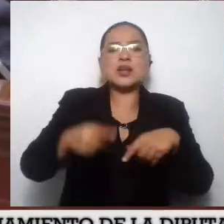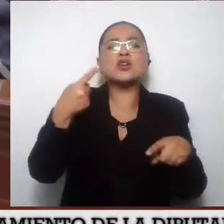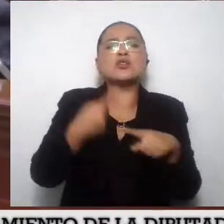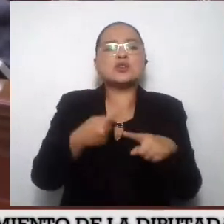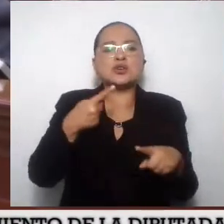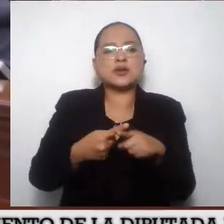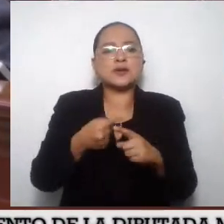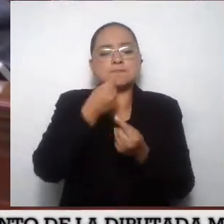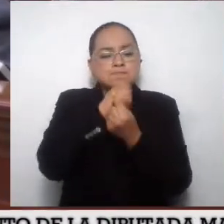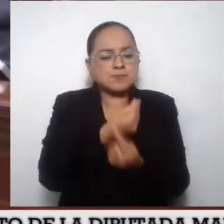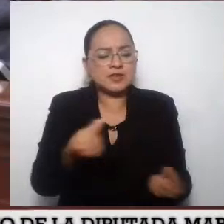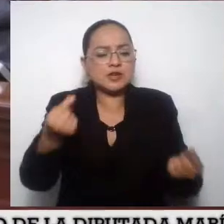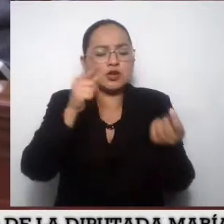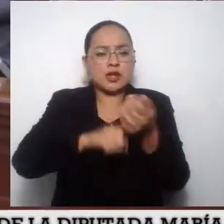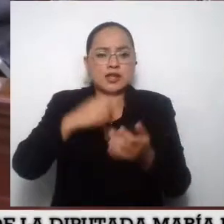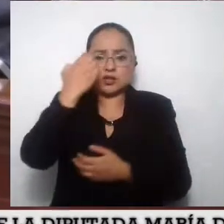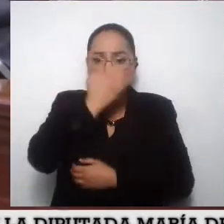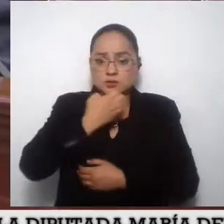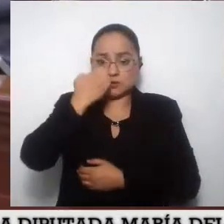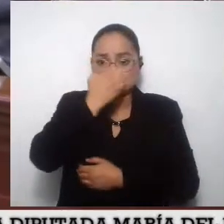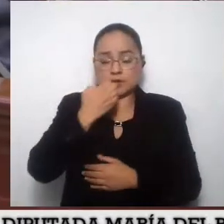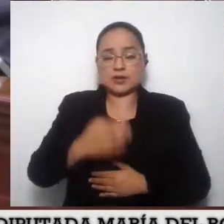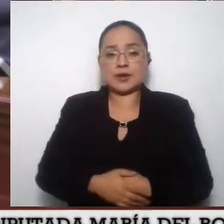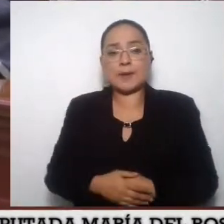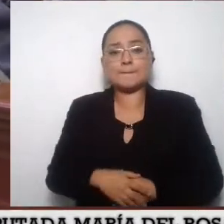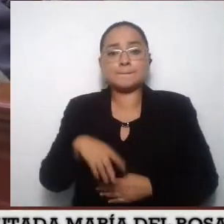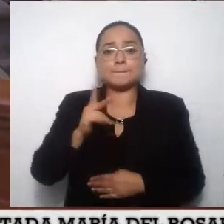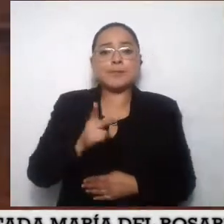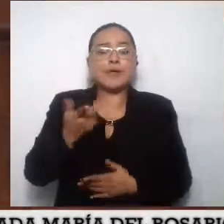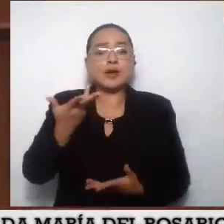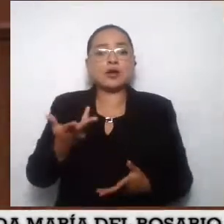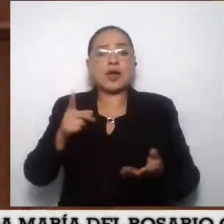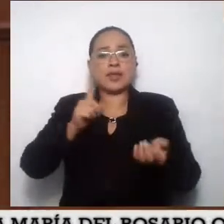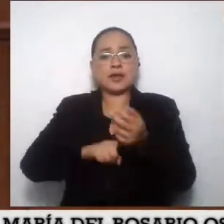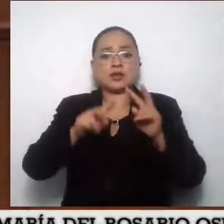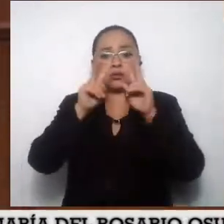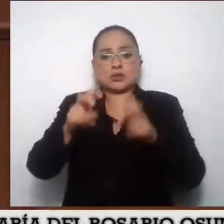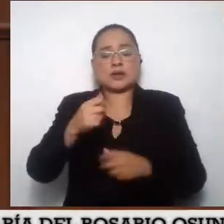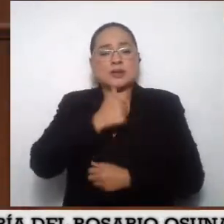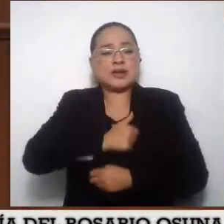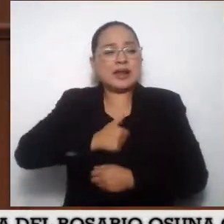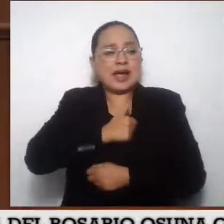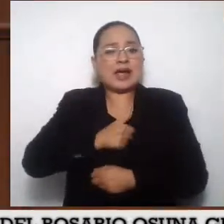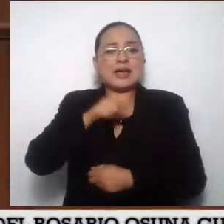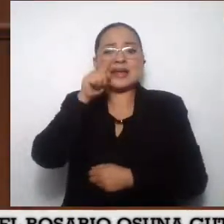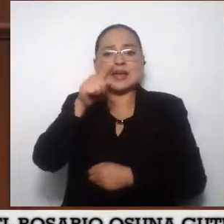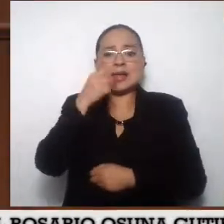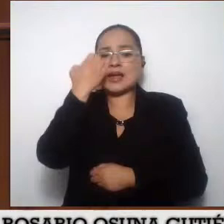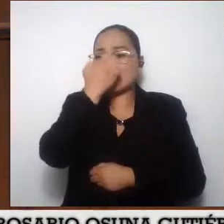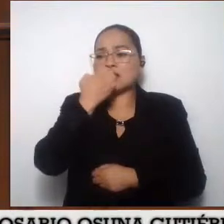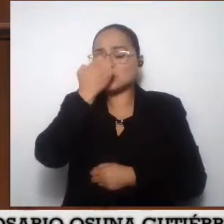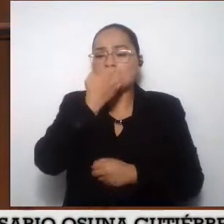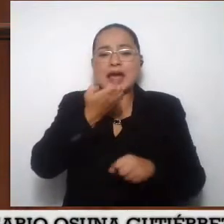Y un tema lamentable es que son las escuelas estatales las que